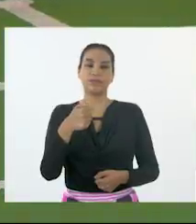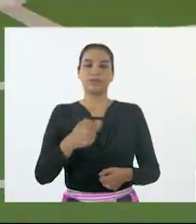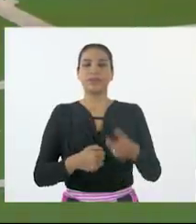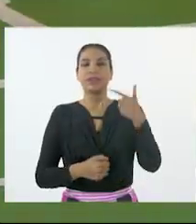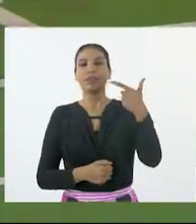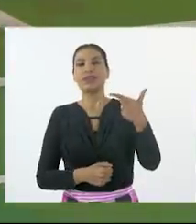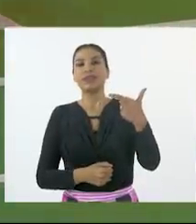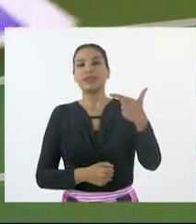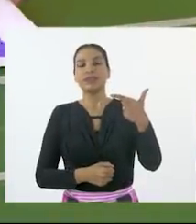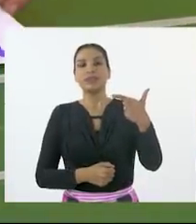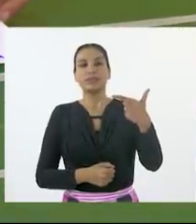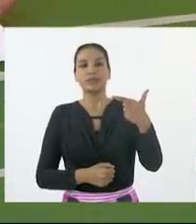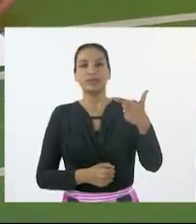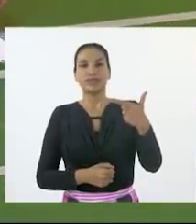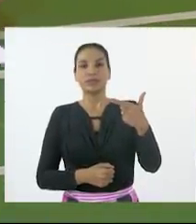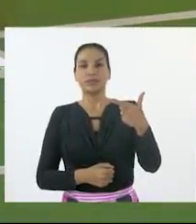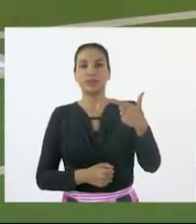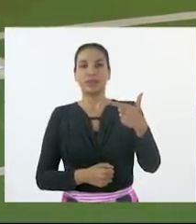Siete.